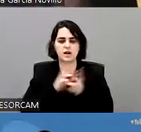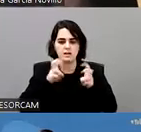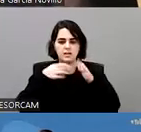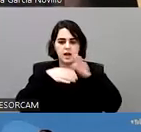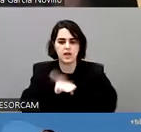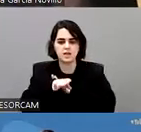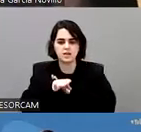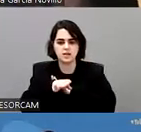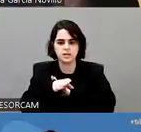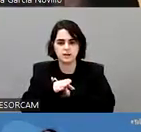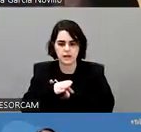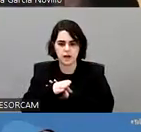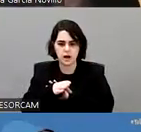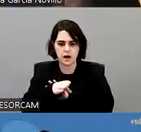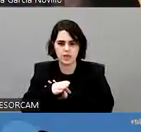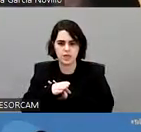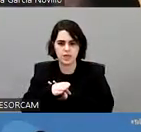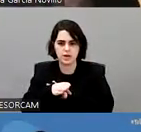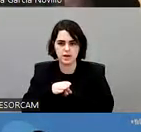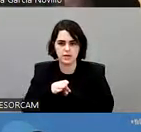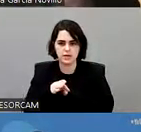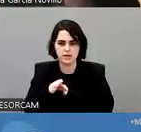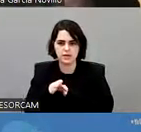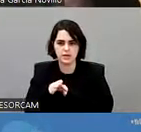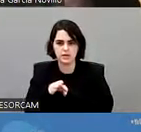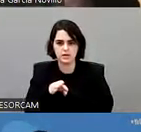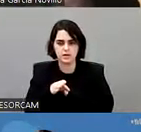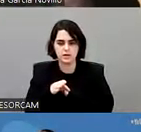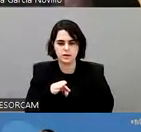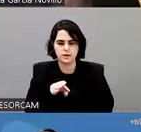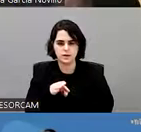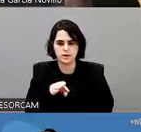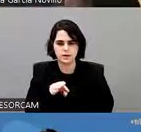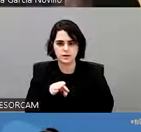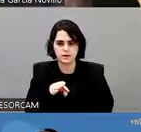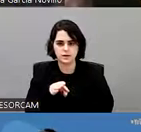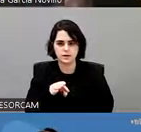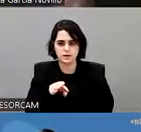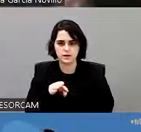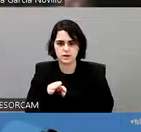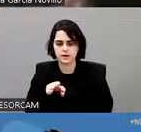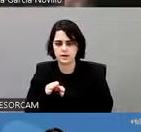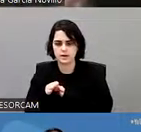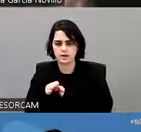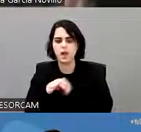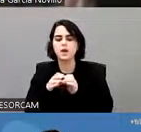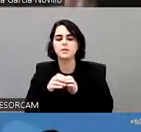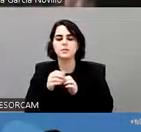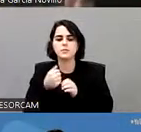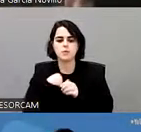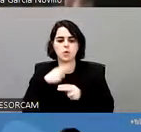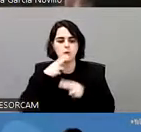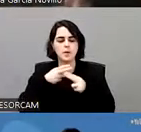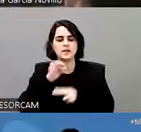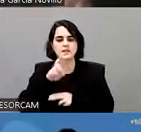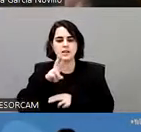accesibilidad con la perspectiva de género. Me llamo Silvia